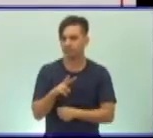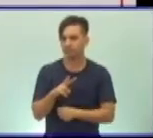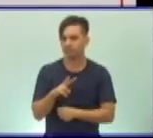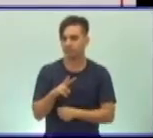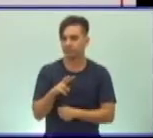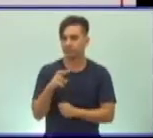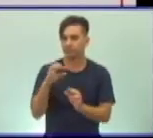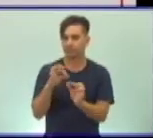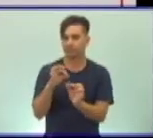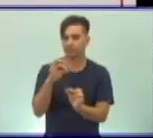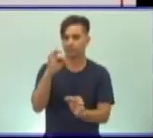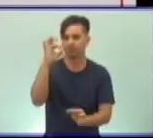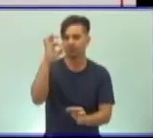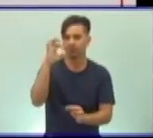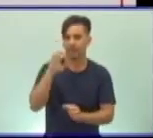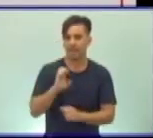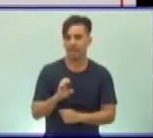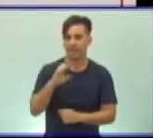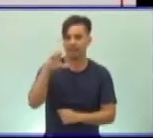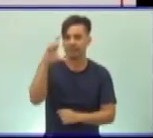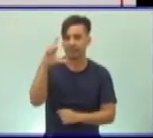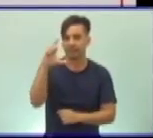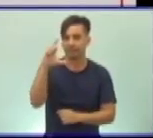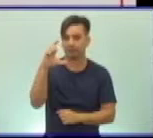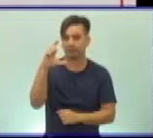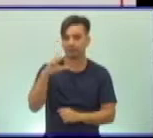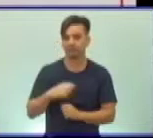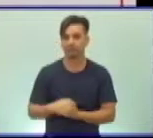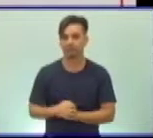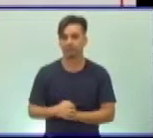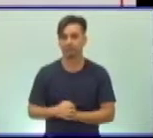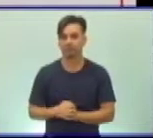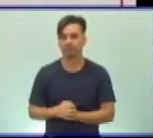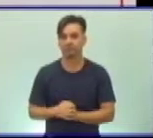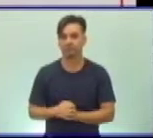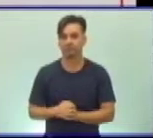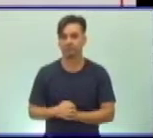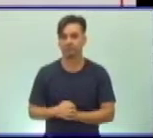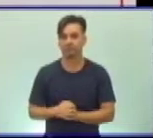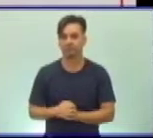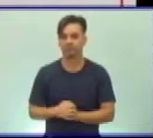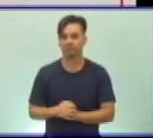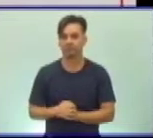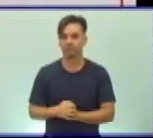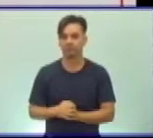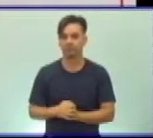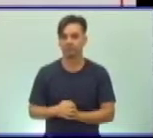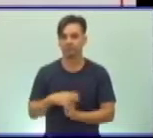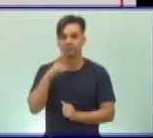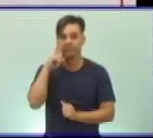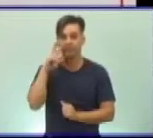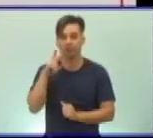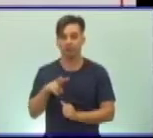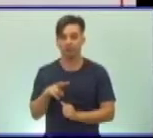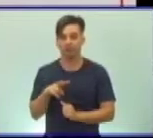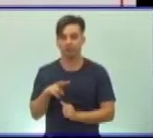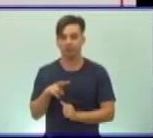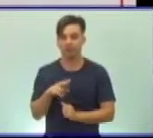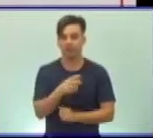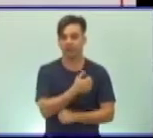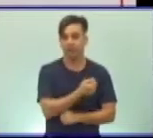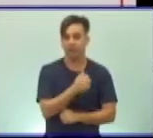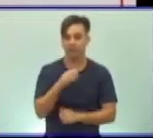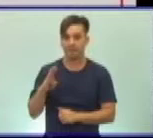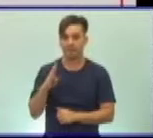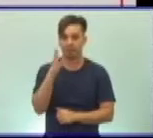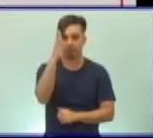a AB y conocemos la longitud de dos de los segmentos. Ubiquemos en nuestra figura estos